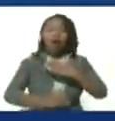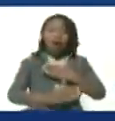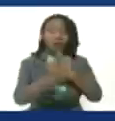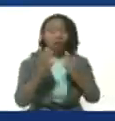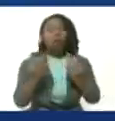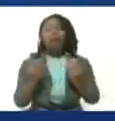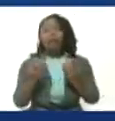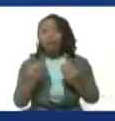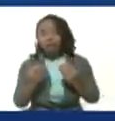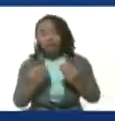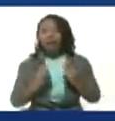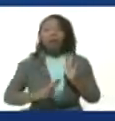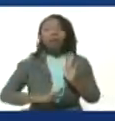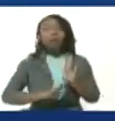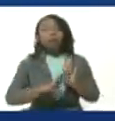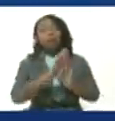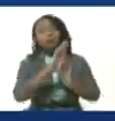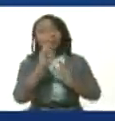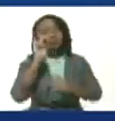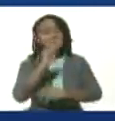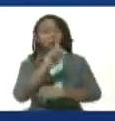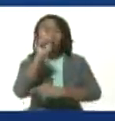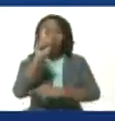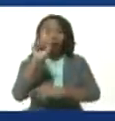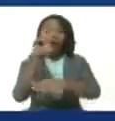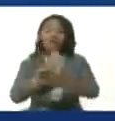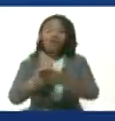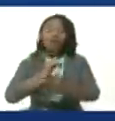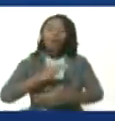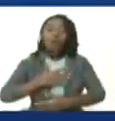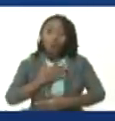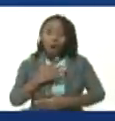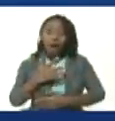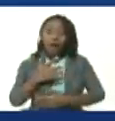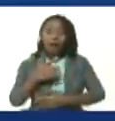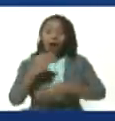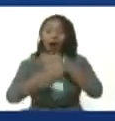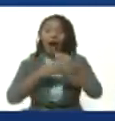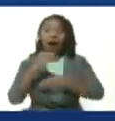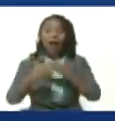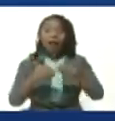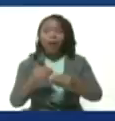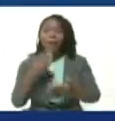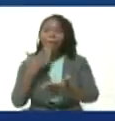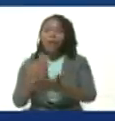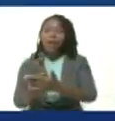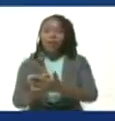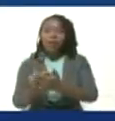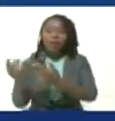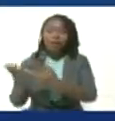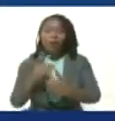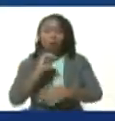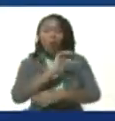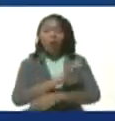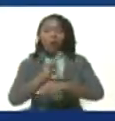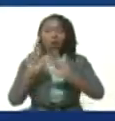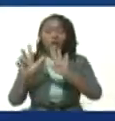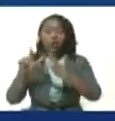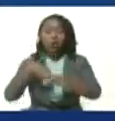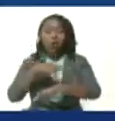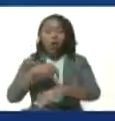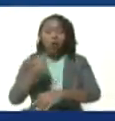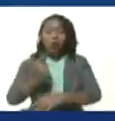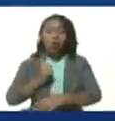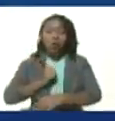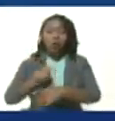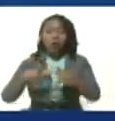Bueno, visualícelo así. Una farmacia puede hacer su pedido por internet y recibe en 48 horas más tardar en cualquier lugar